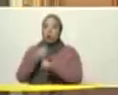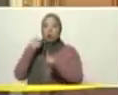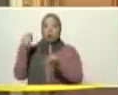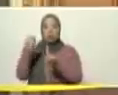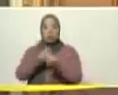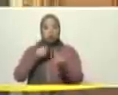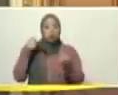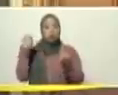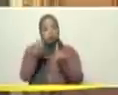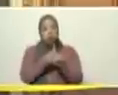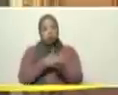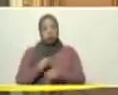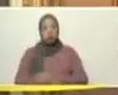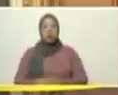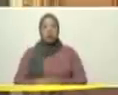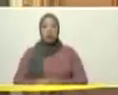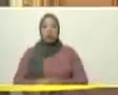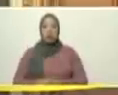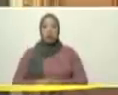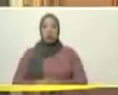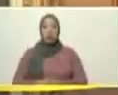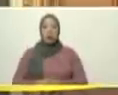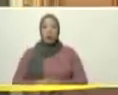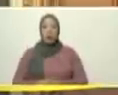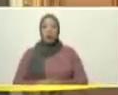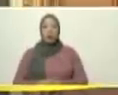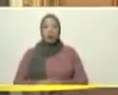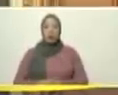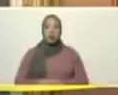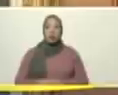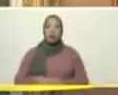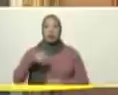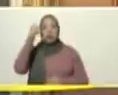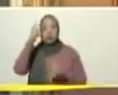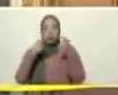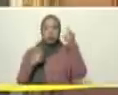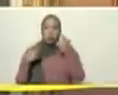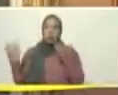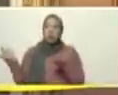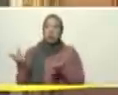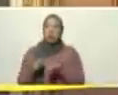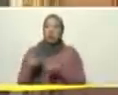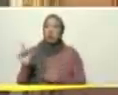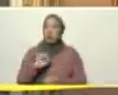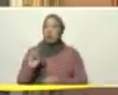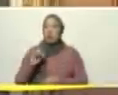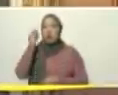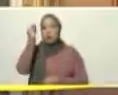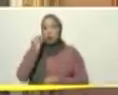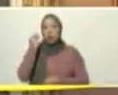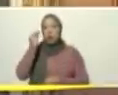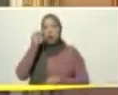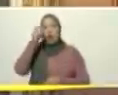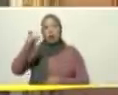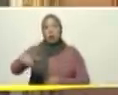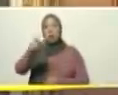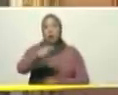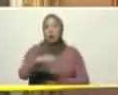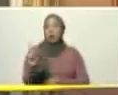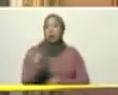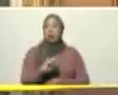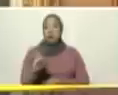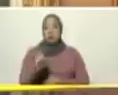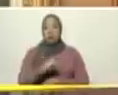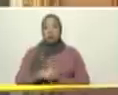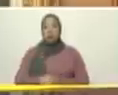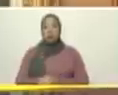golpista y el comandante Chávez se los había dicho, no subestimen al pueblo, no subestimen